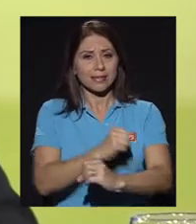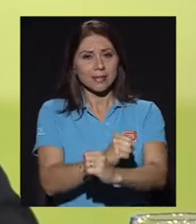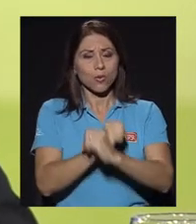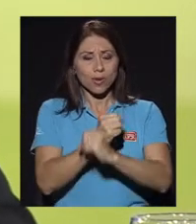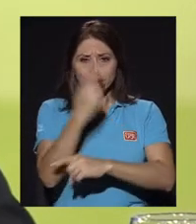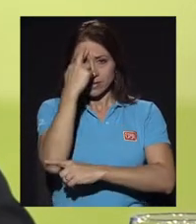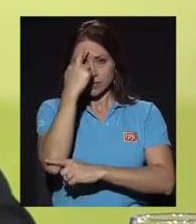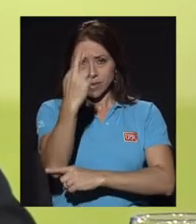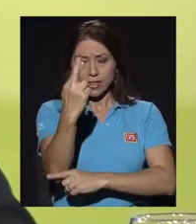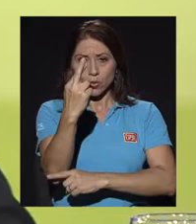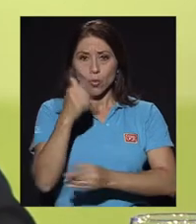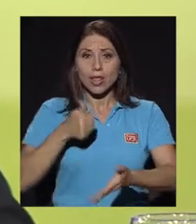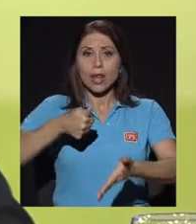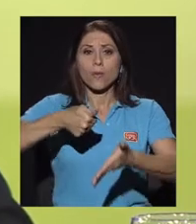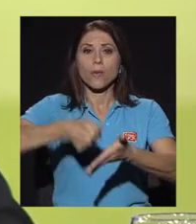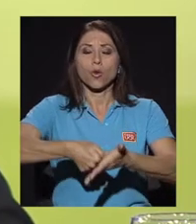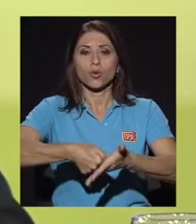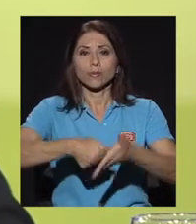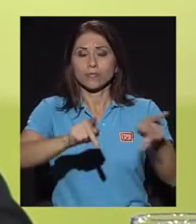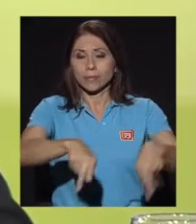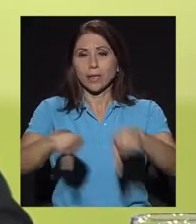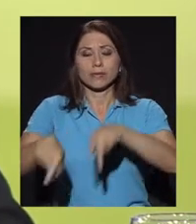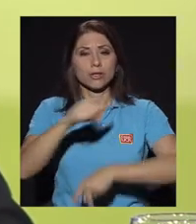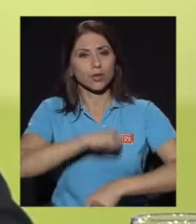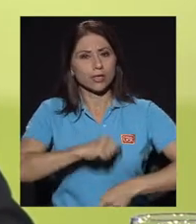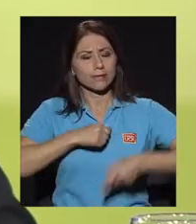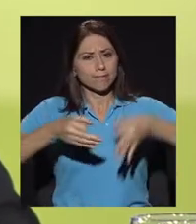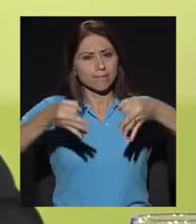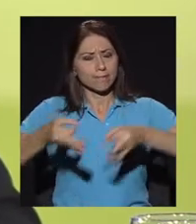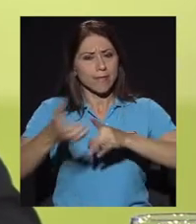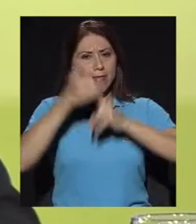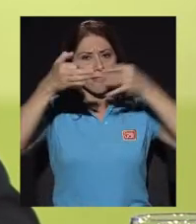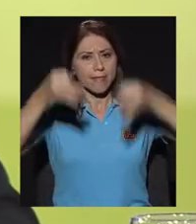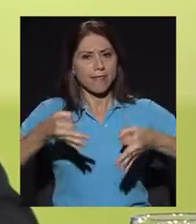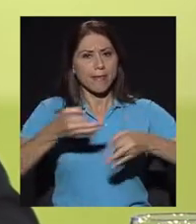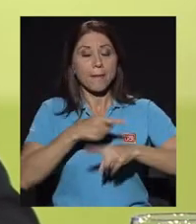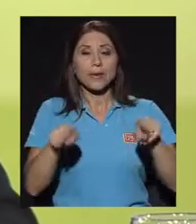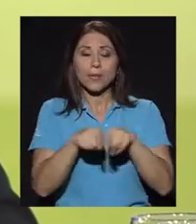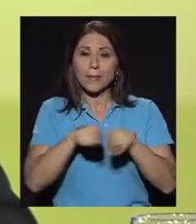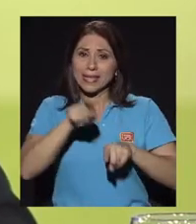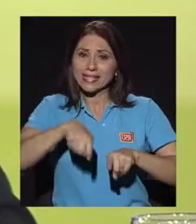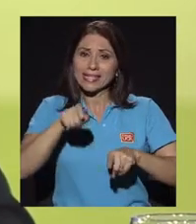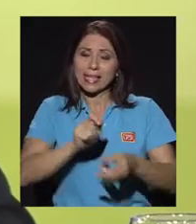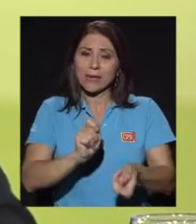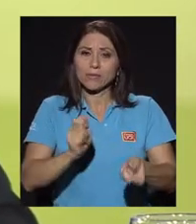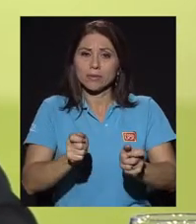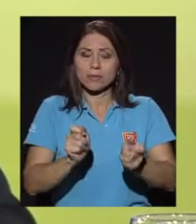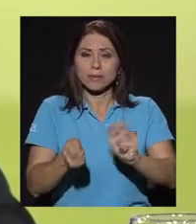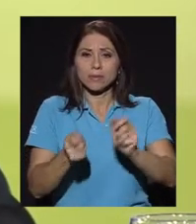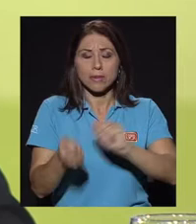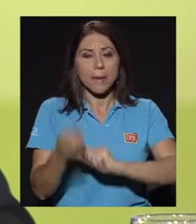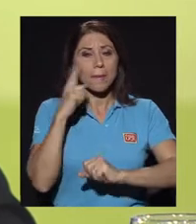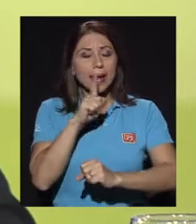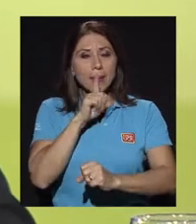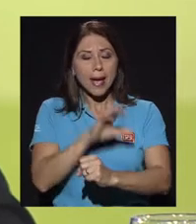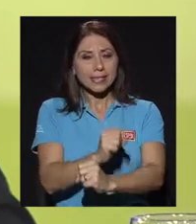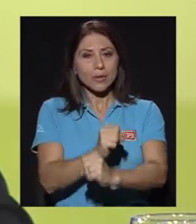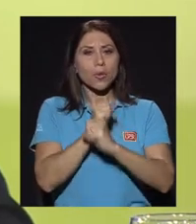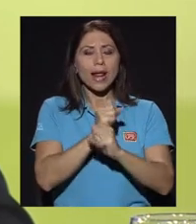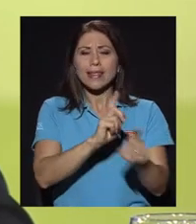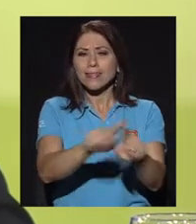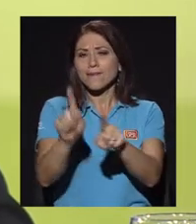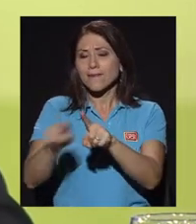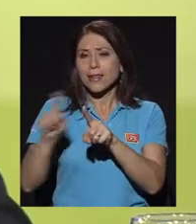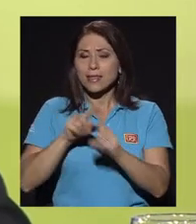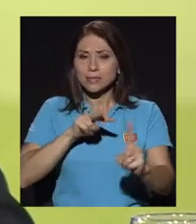los procesos electorales aseguren el respeto del voto soberano de la ciudadanía, pero también demanda transformaciones que garanticen la pluralidad